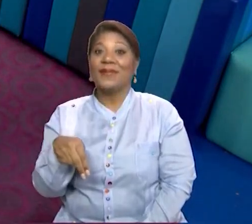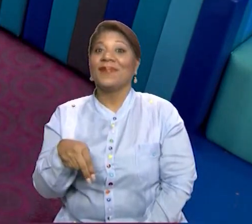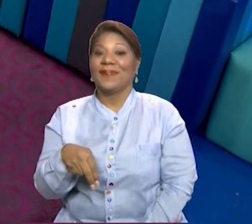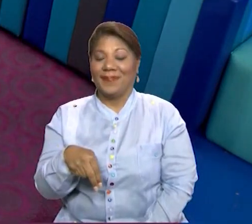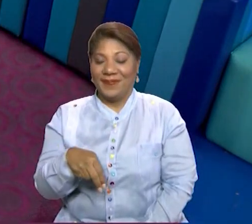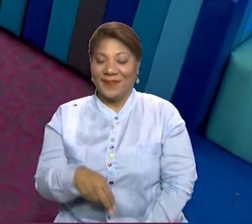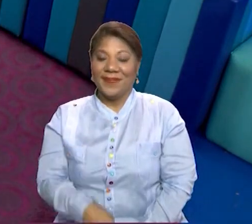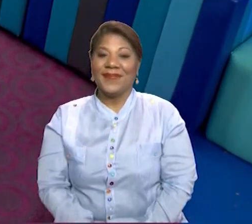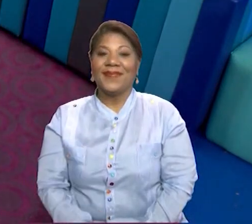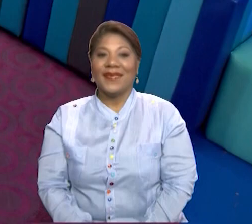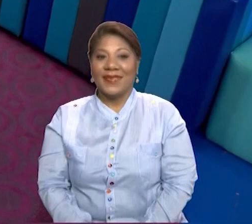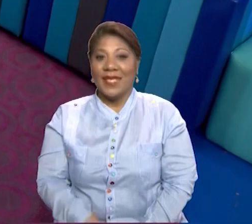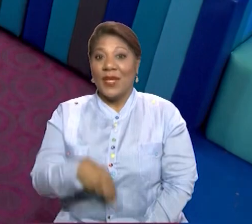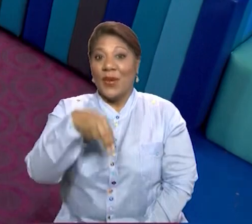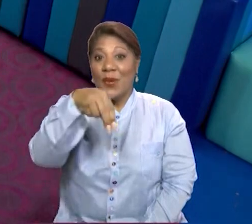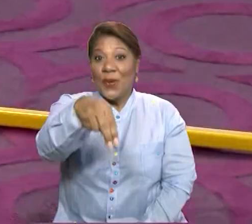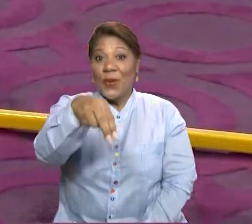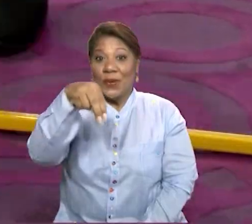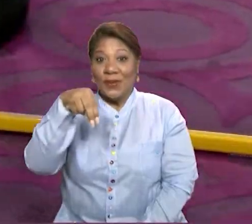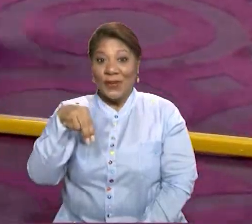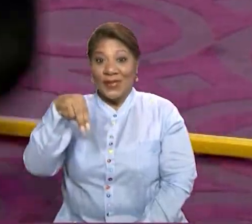1, 2, 3, 4. Muy bien. Vamos aquí.